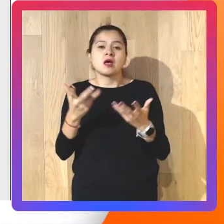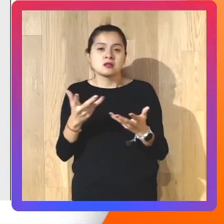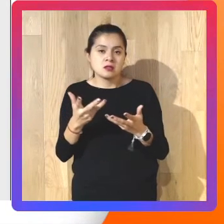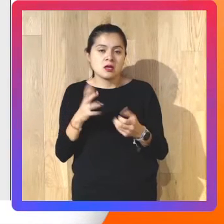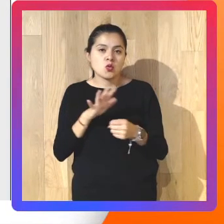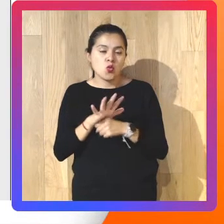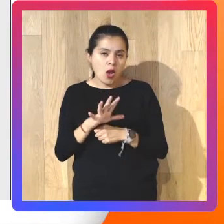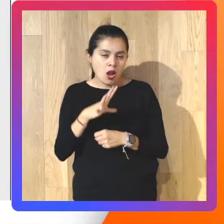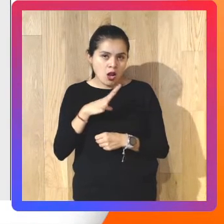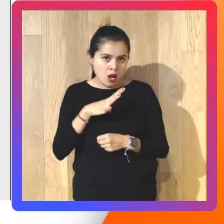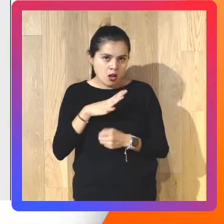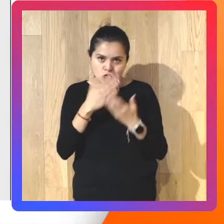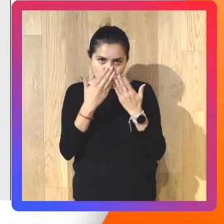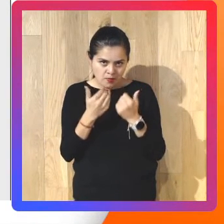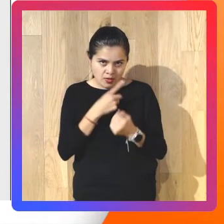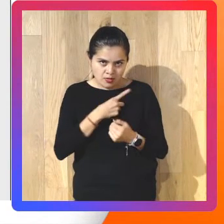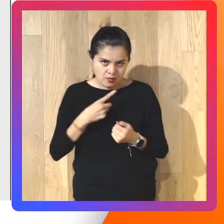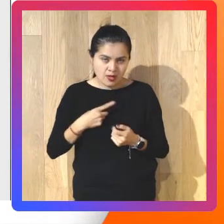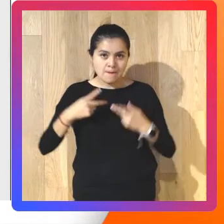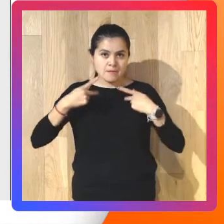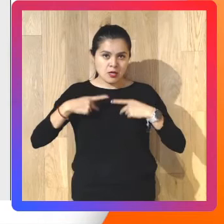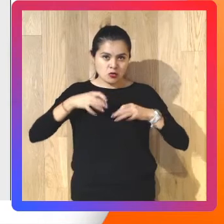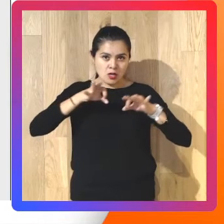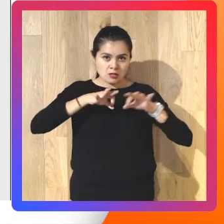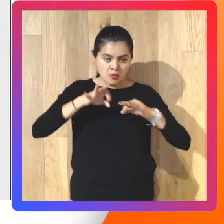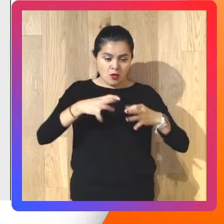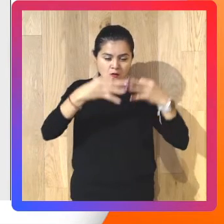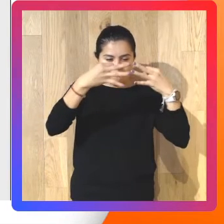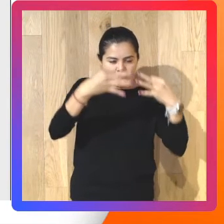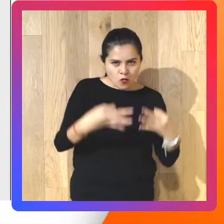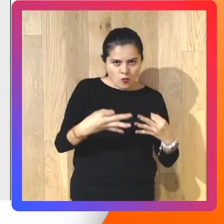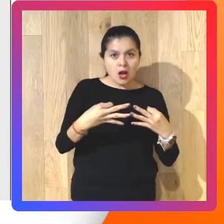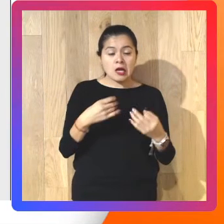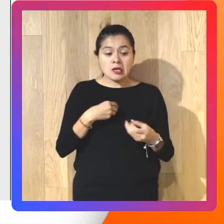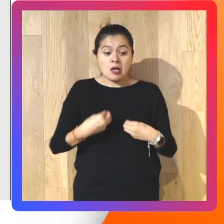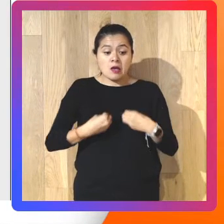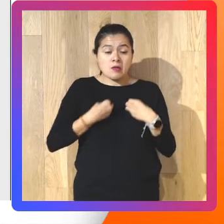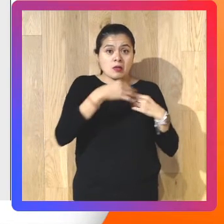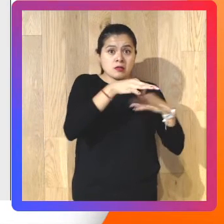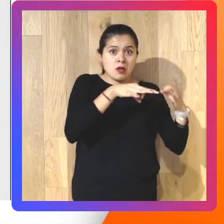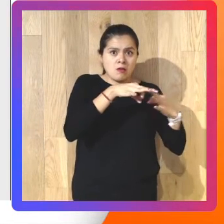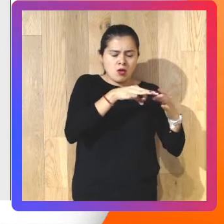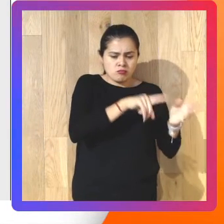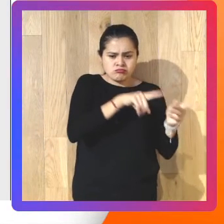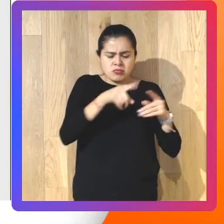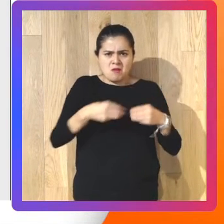dicho, primero, no debería de haber personas que trabajan formalmente que viven en pobreza, y no debería de